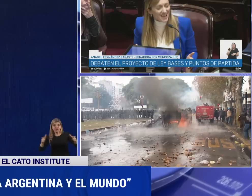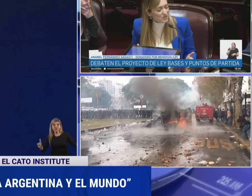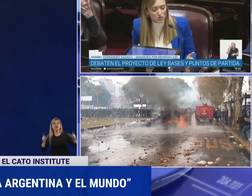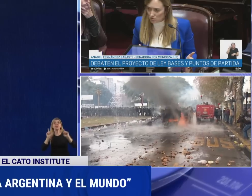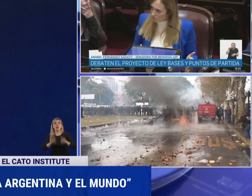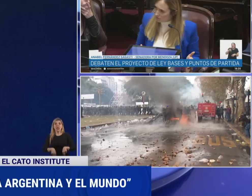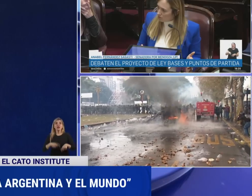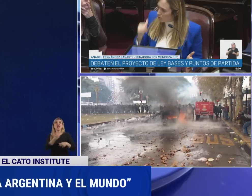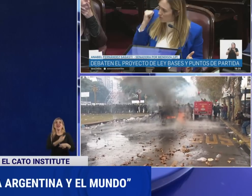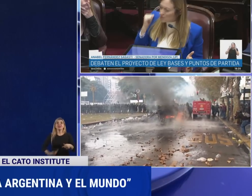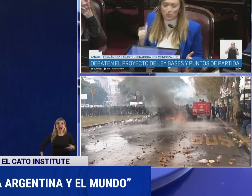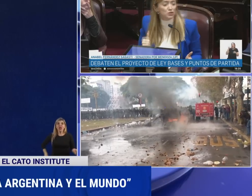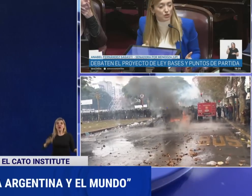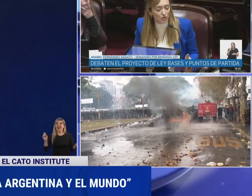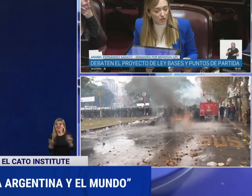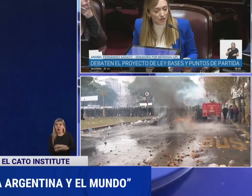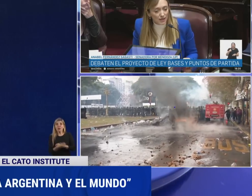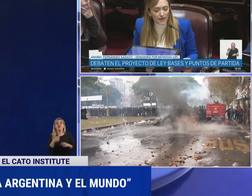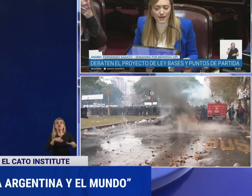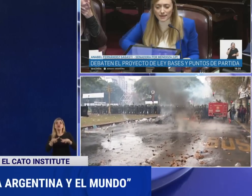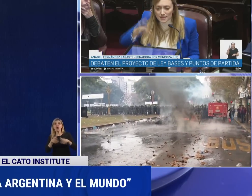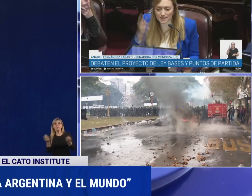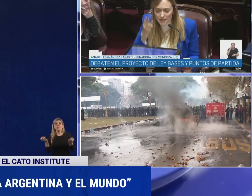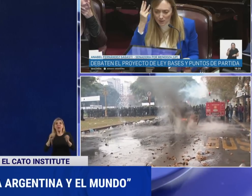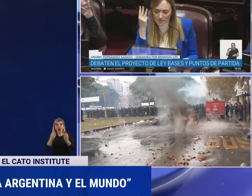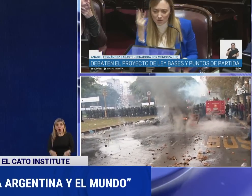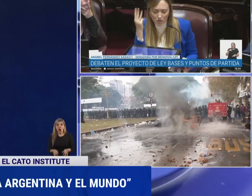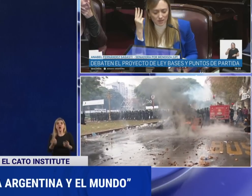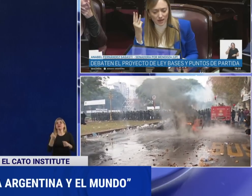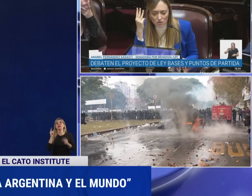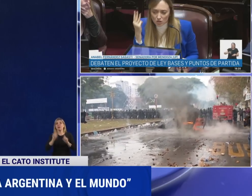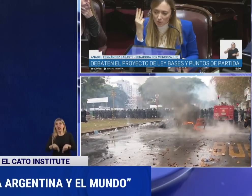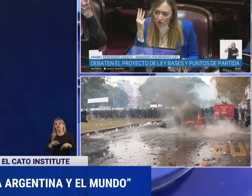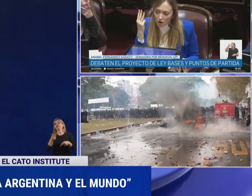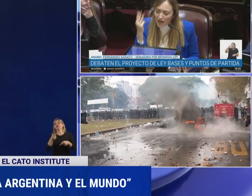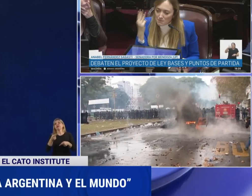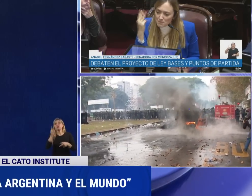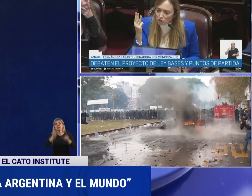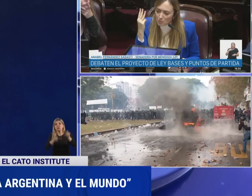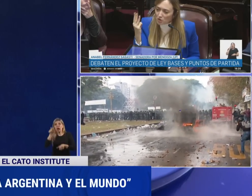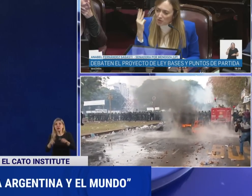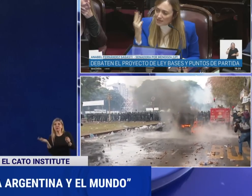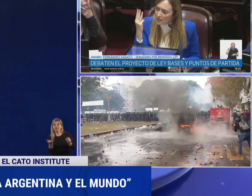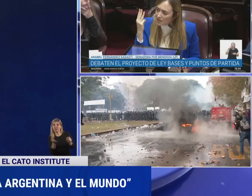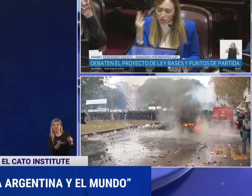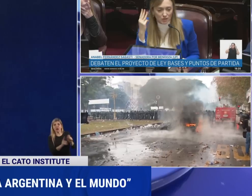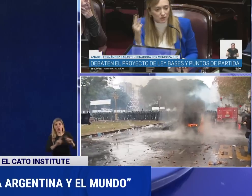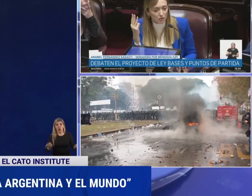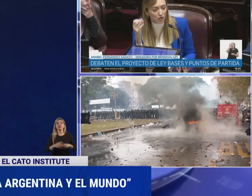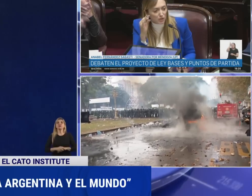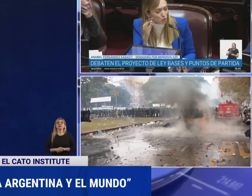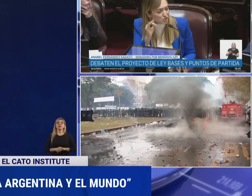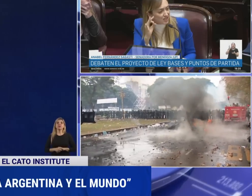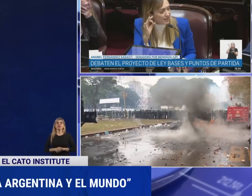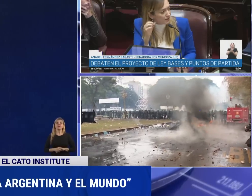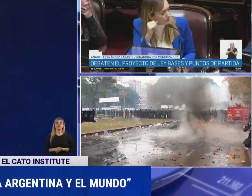permitir reformar el Estado para que funcione mejor y deje de dilapidar los recursos de los contribuyentes. Ustedes ya saben que en la medida